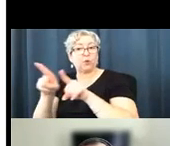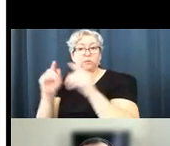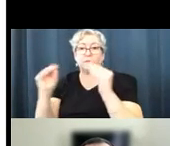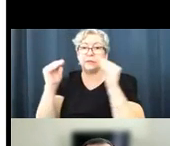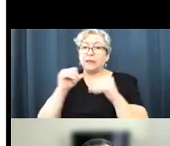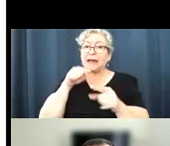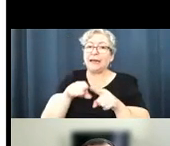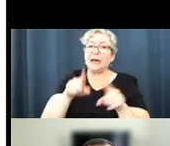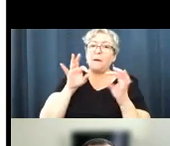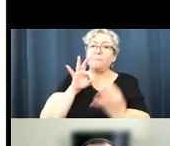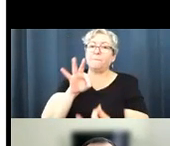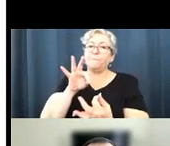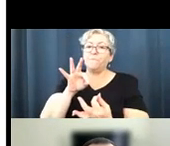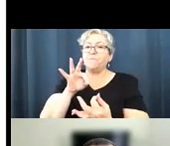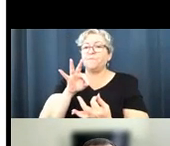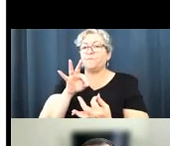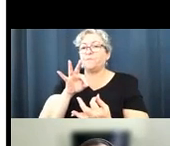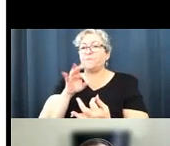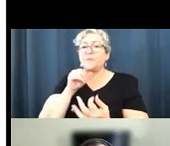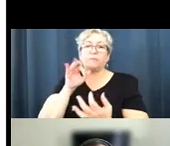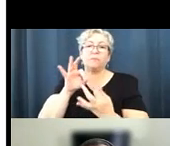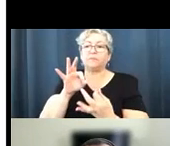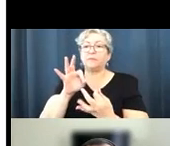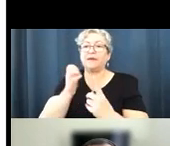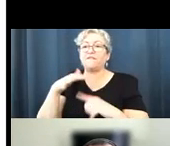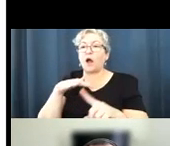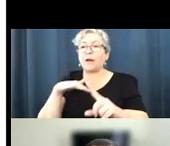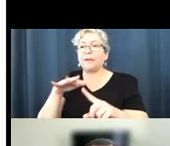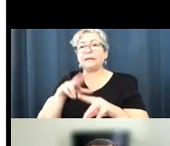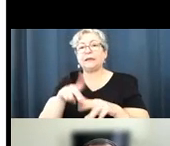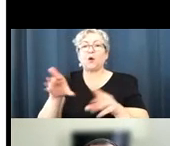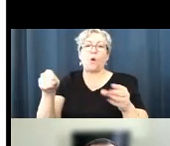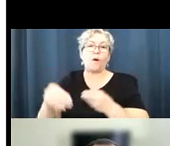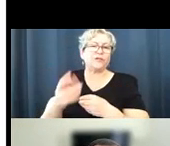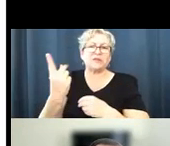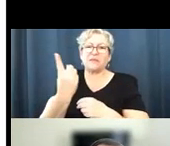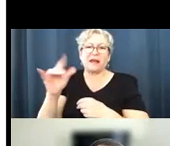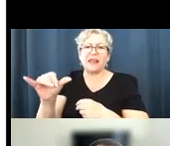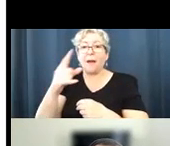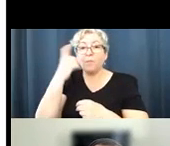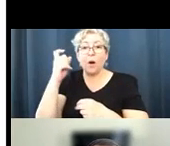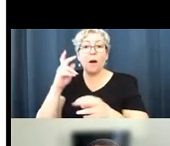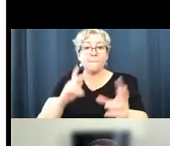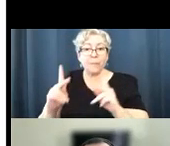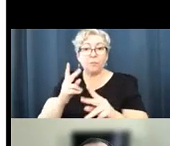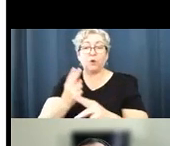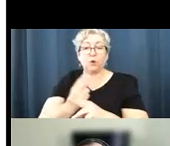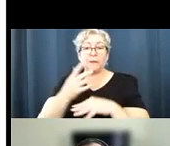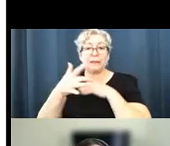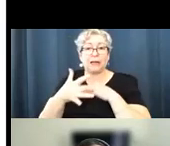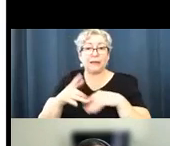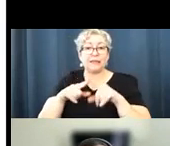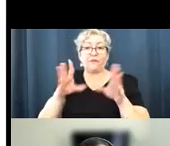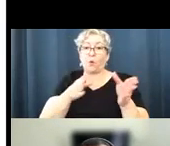cuando usted está en su oficina, pero cuando usted no está en un medio ambiente ideal, pues es bueno también, porque entonces las personas usan